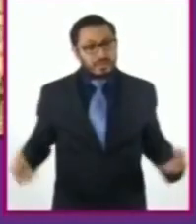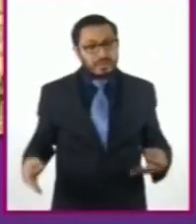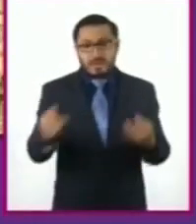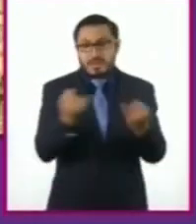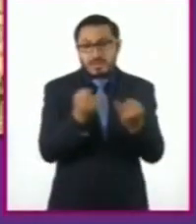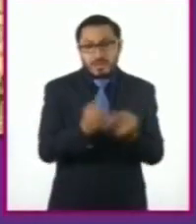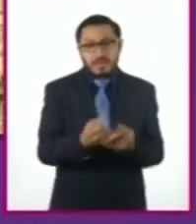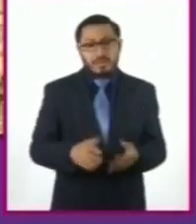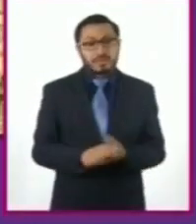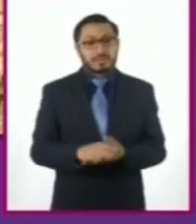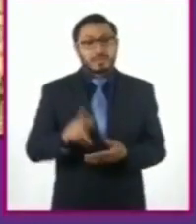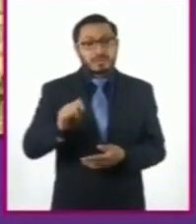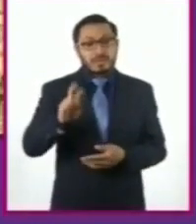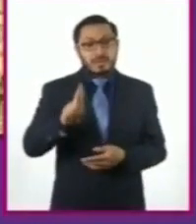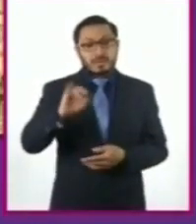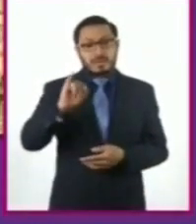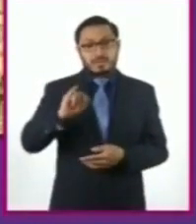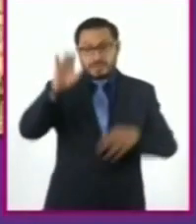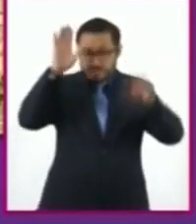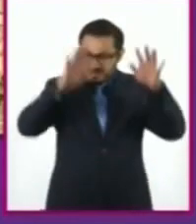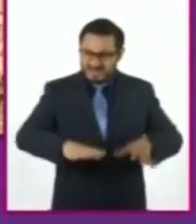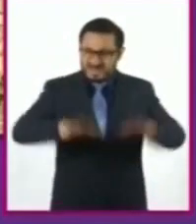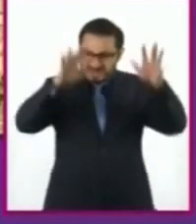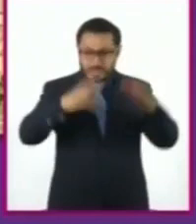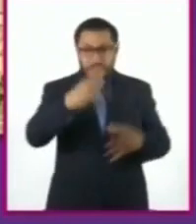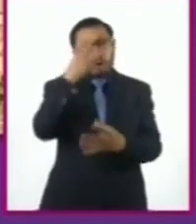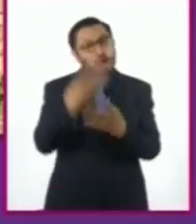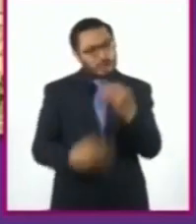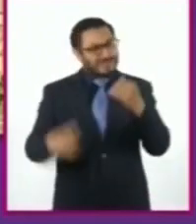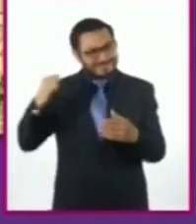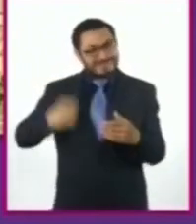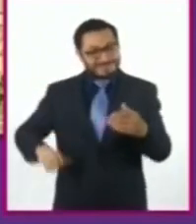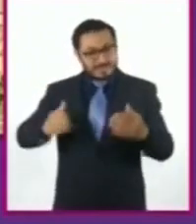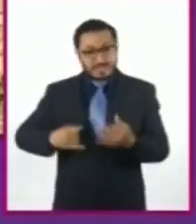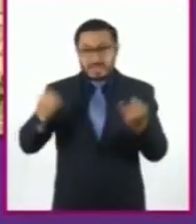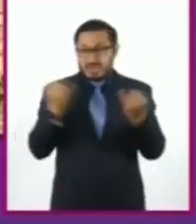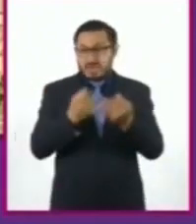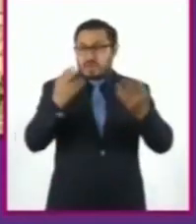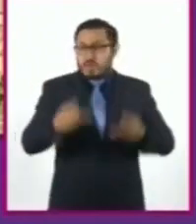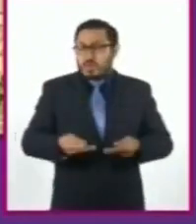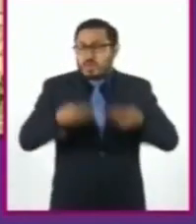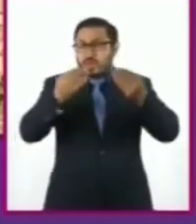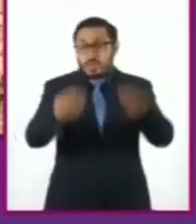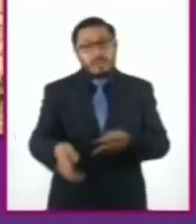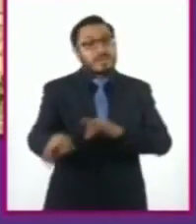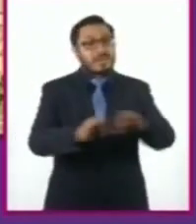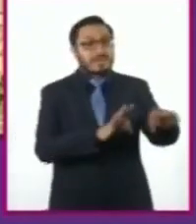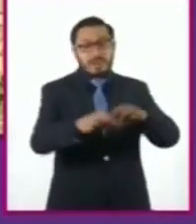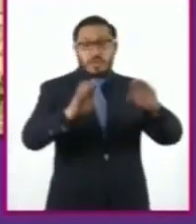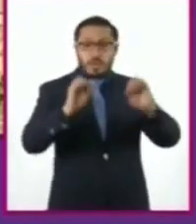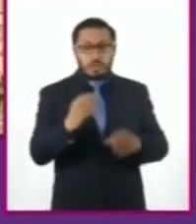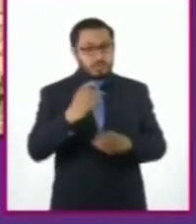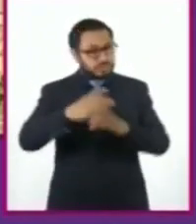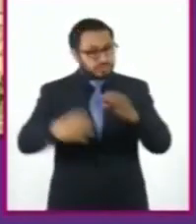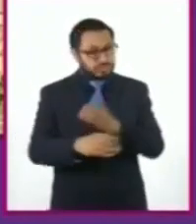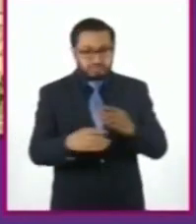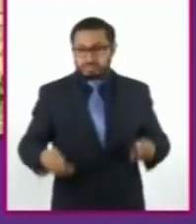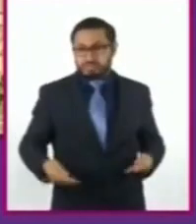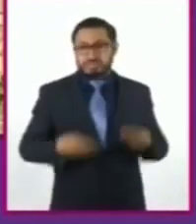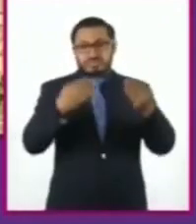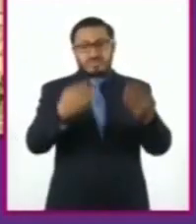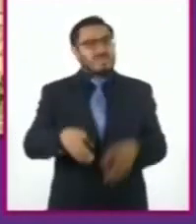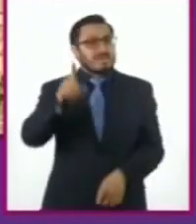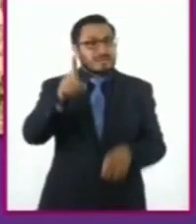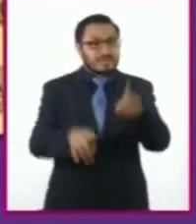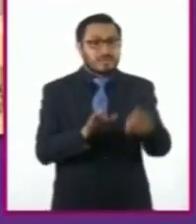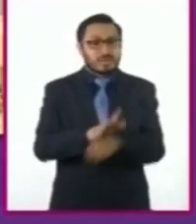tributo, tal y como lo hacía la Triple Alianza, se recibía mediante trabajo o en especie, sobre lo que generaban